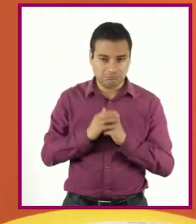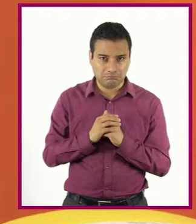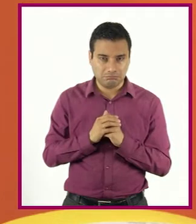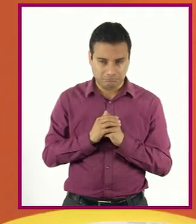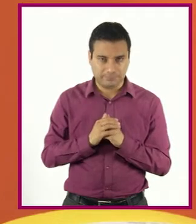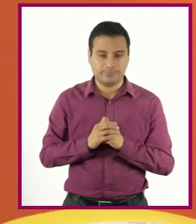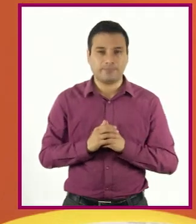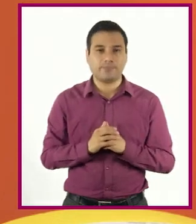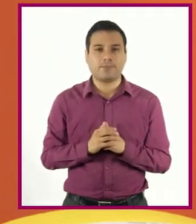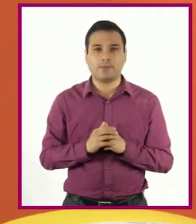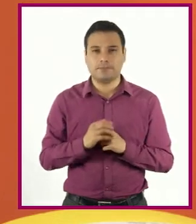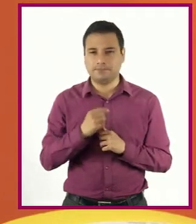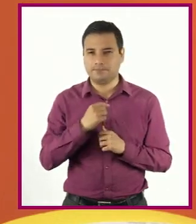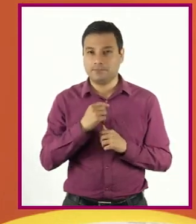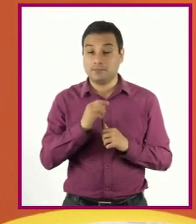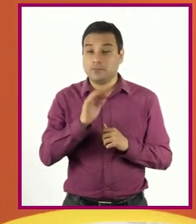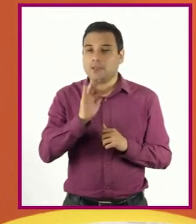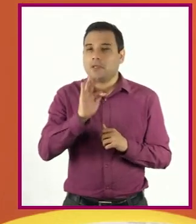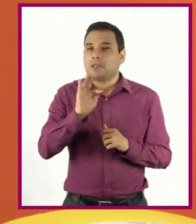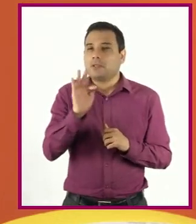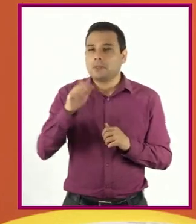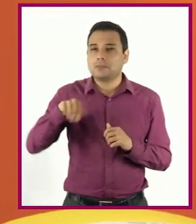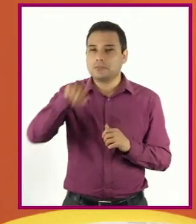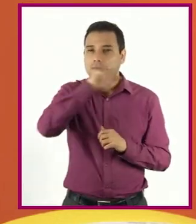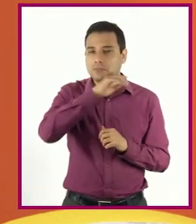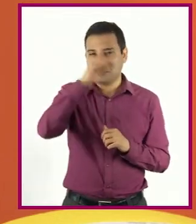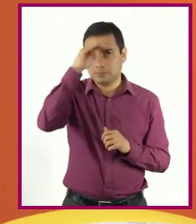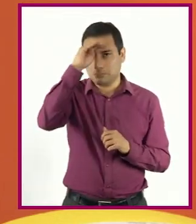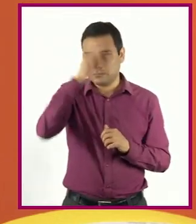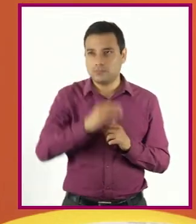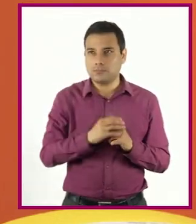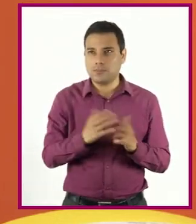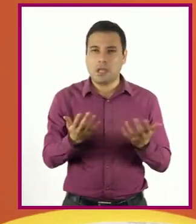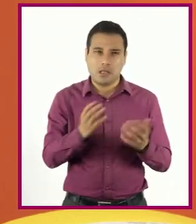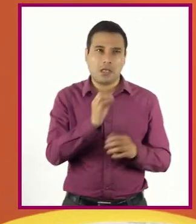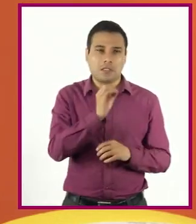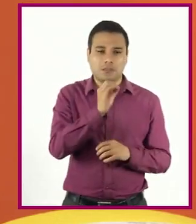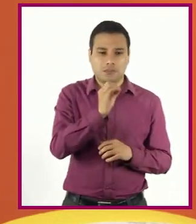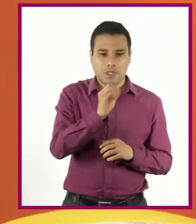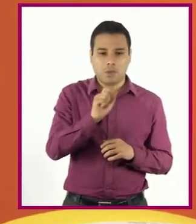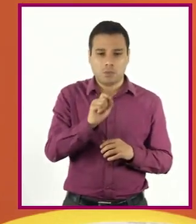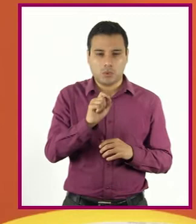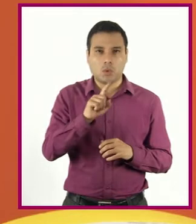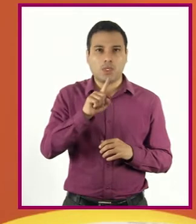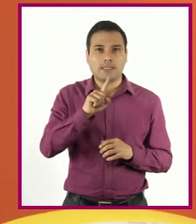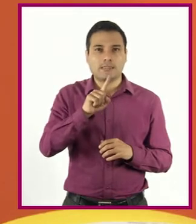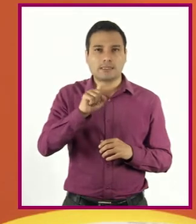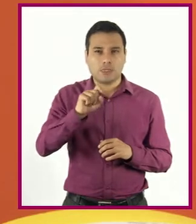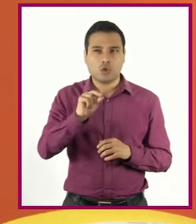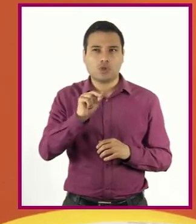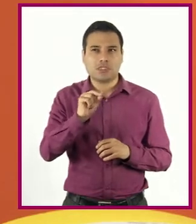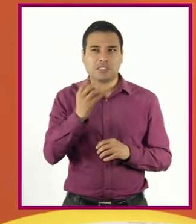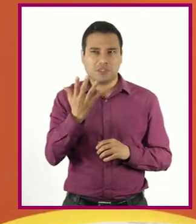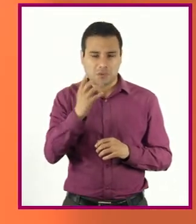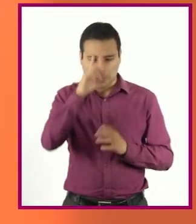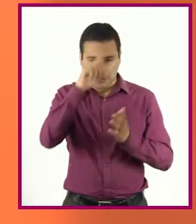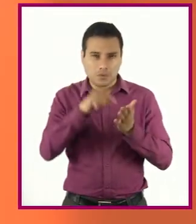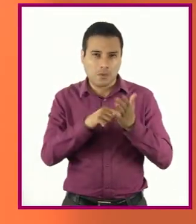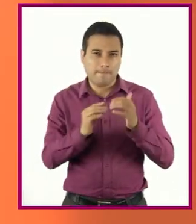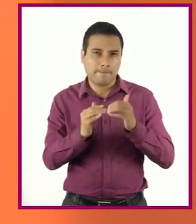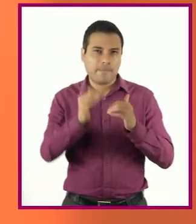0.185, se puede cometer el error de asegurar que 0.185 es mayor que